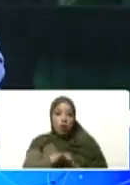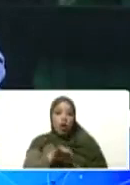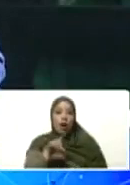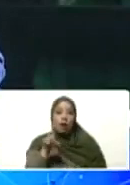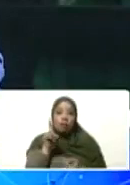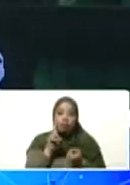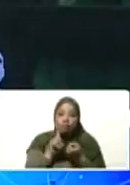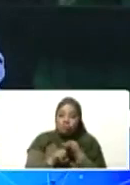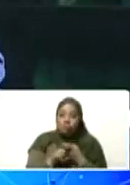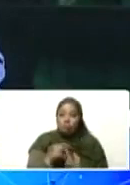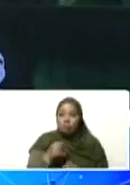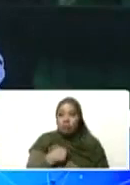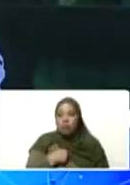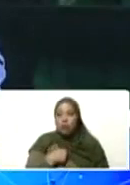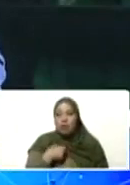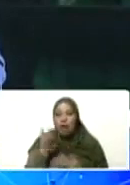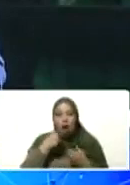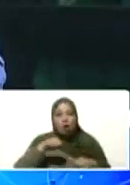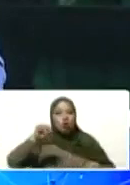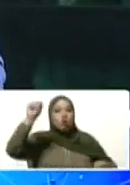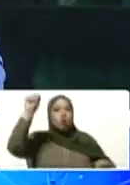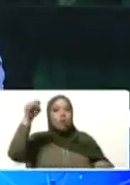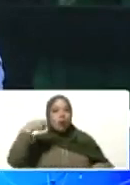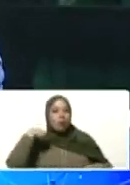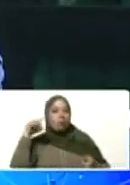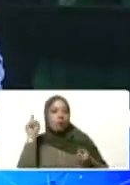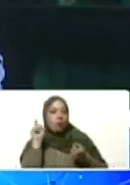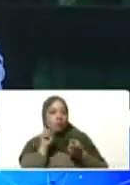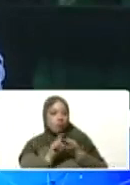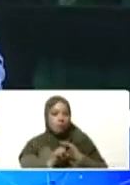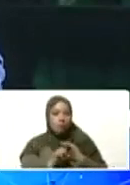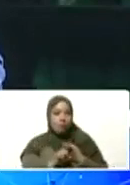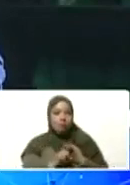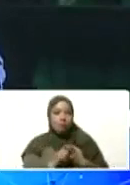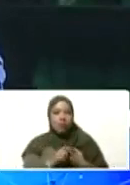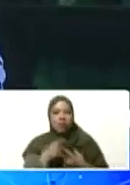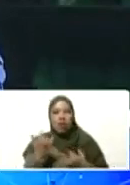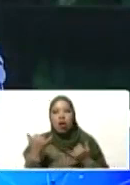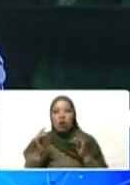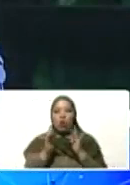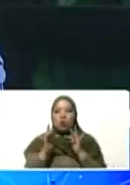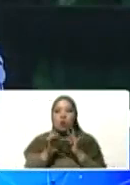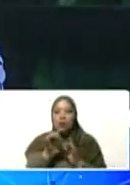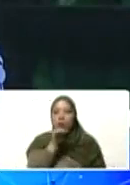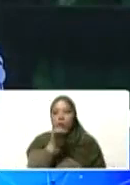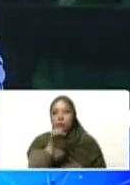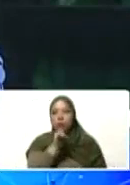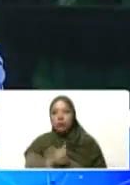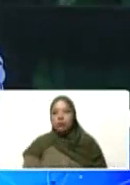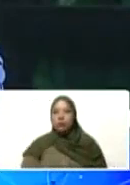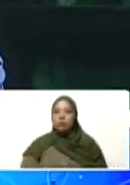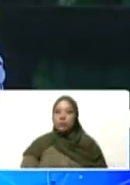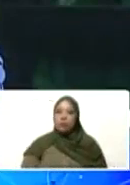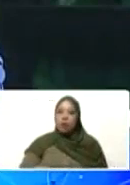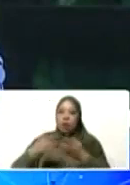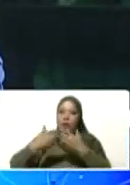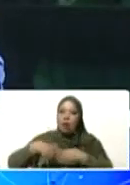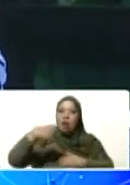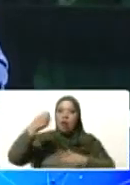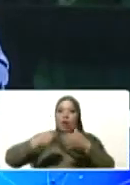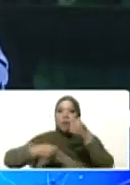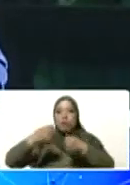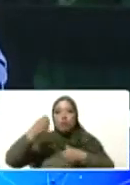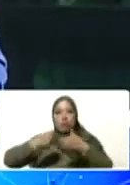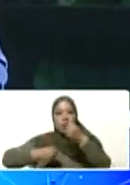Bueno, Super Cilita también le dice. Vamos a hacer un pase también a la empresa Lácteos